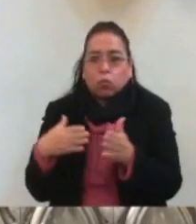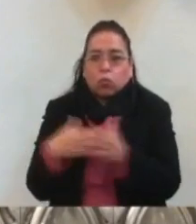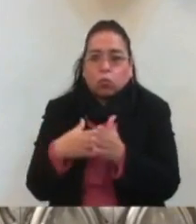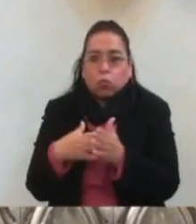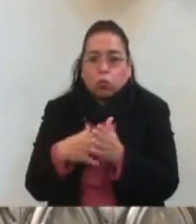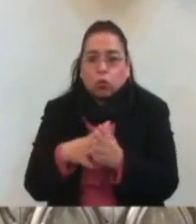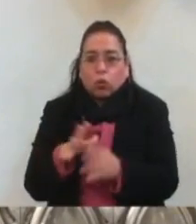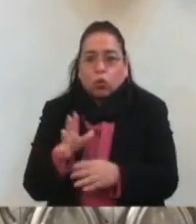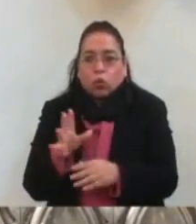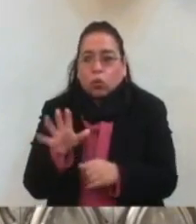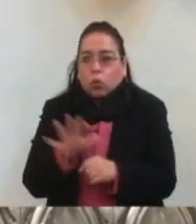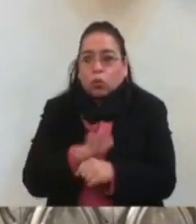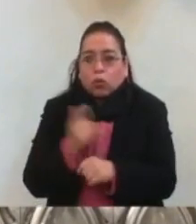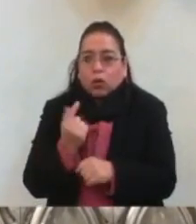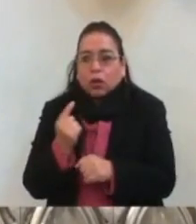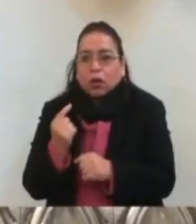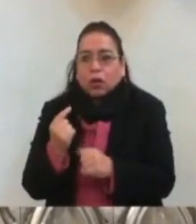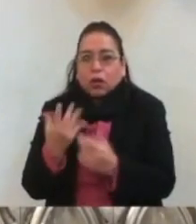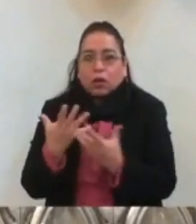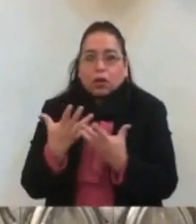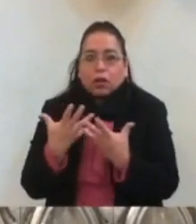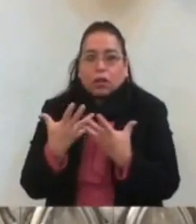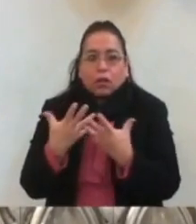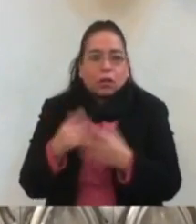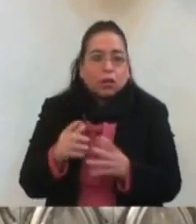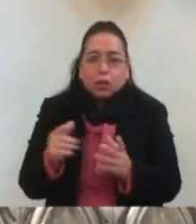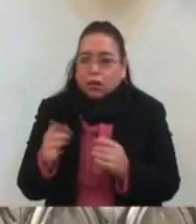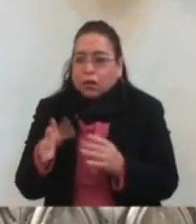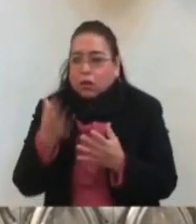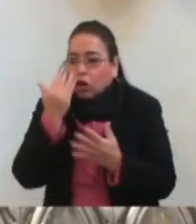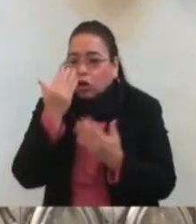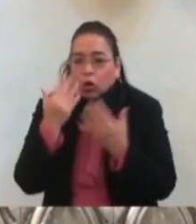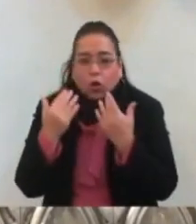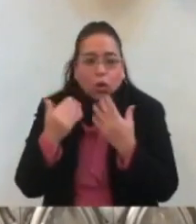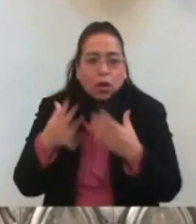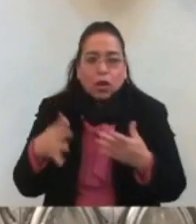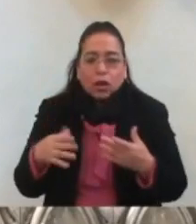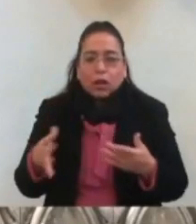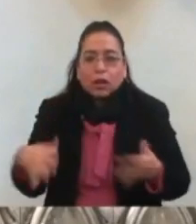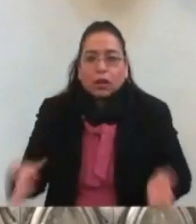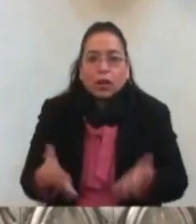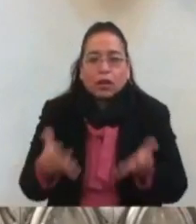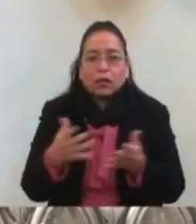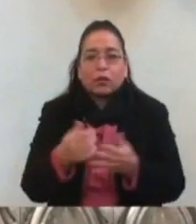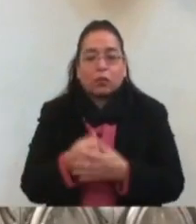explosión de ánimo y de alegría que necesitamos